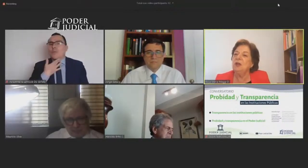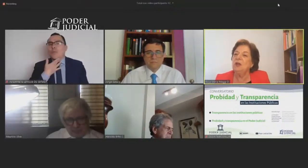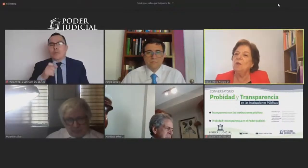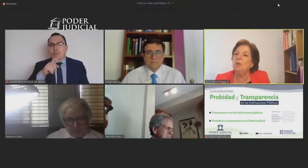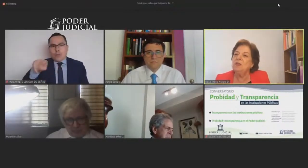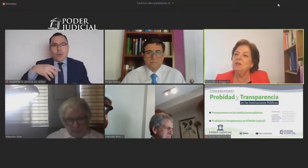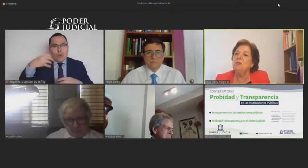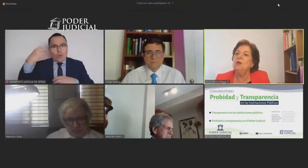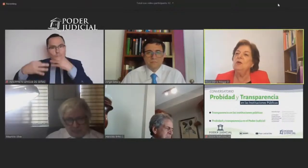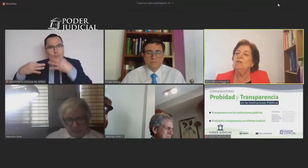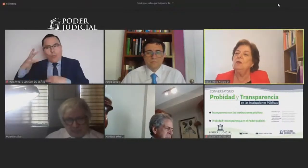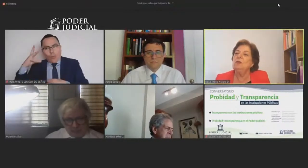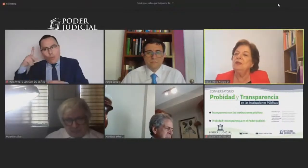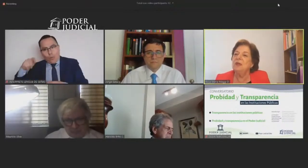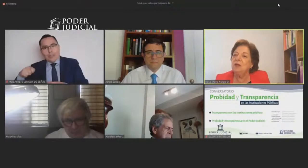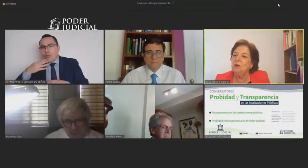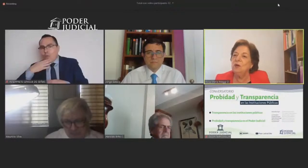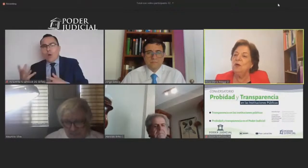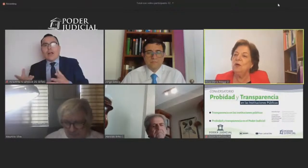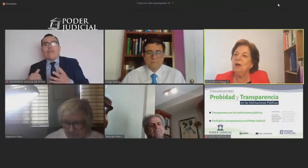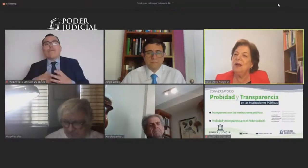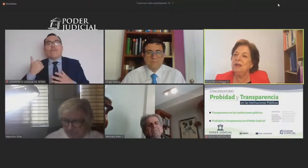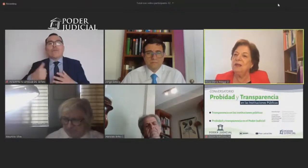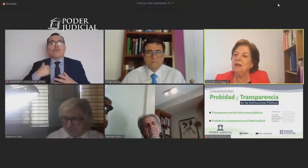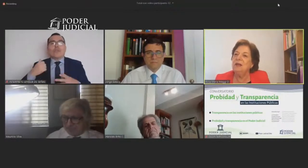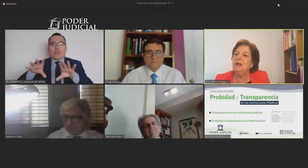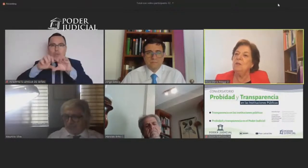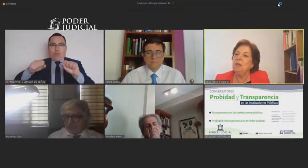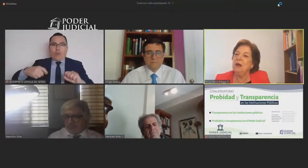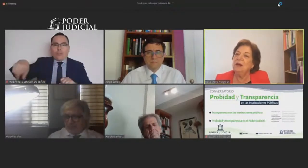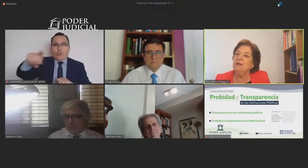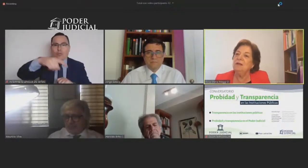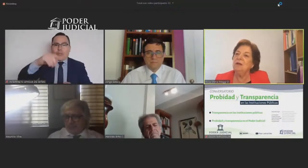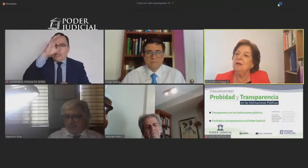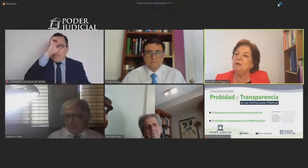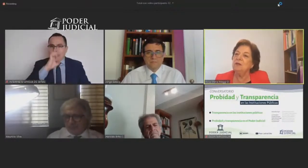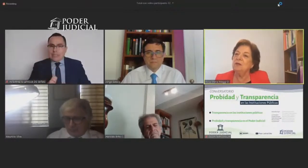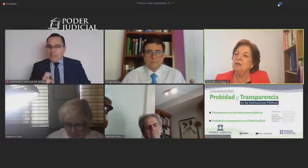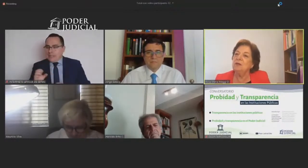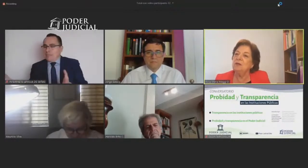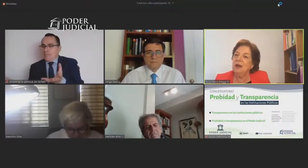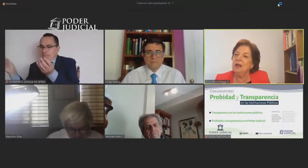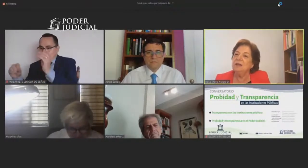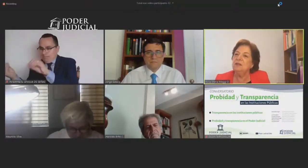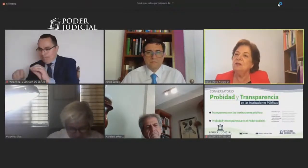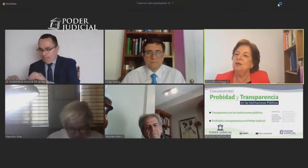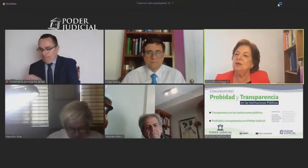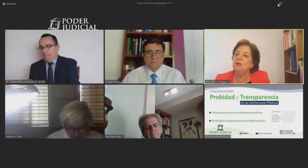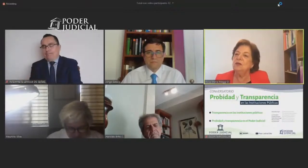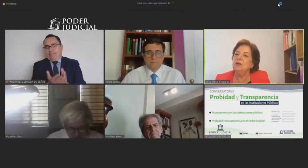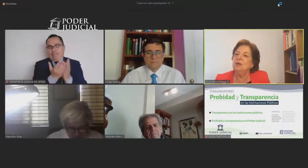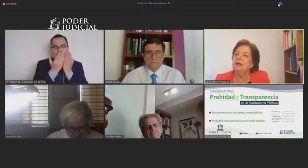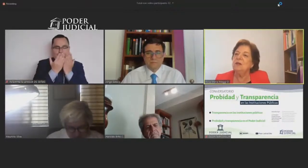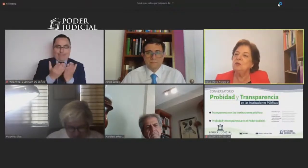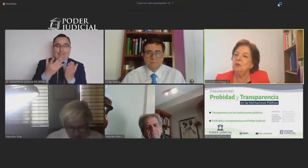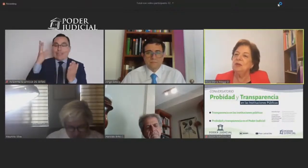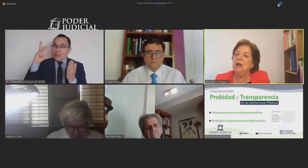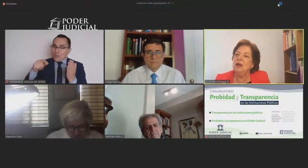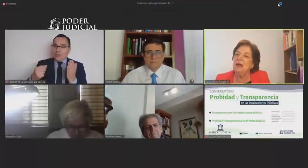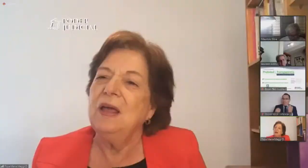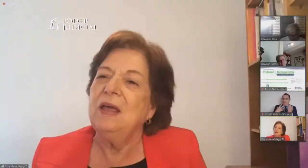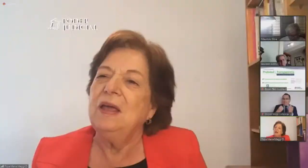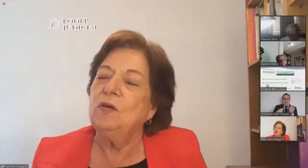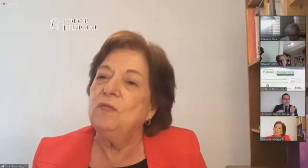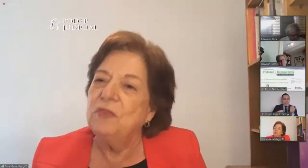¿No hacemos un compromiso voluntario con la ética para conseguir el éxito y la